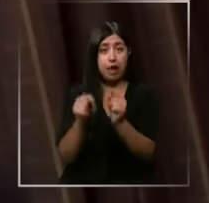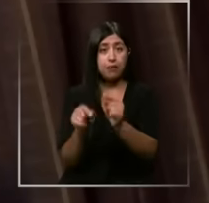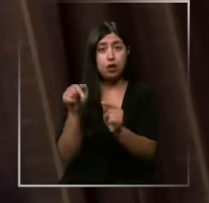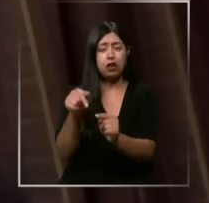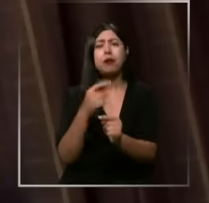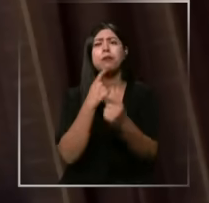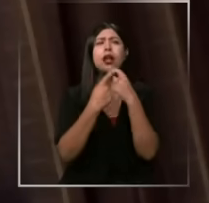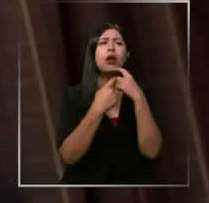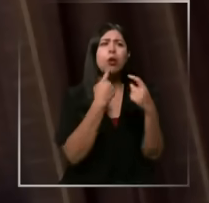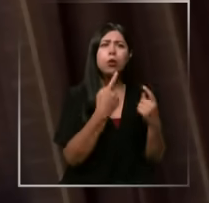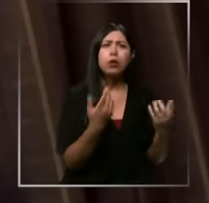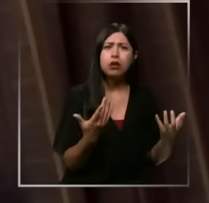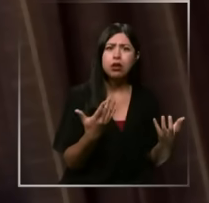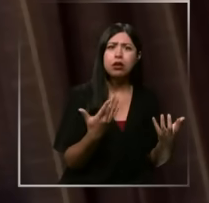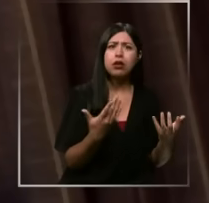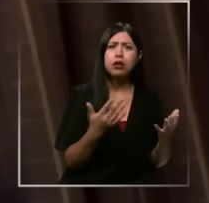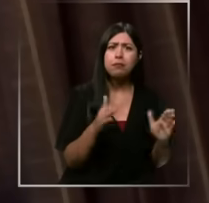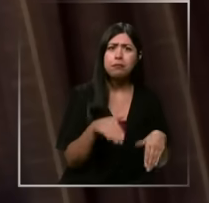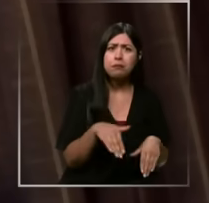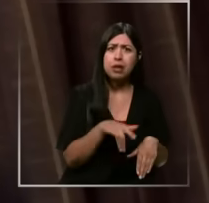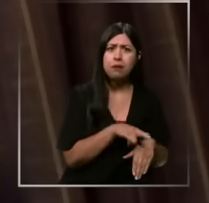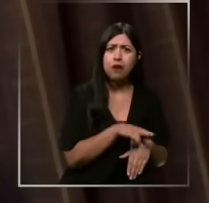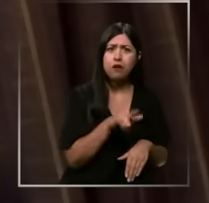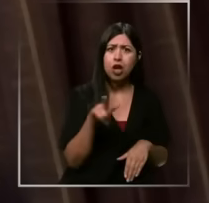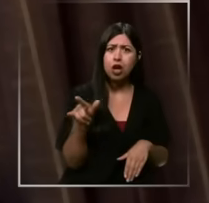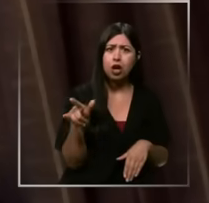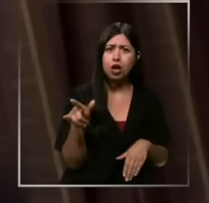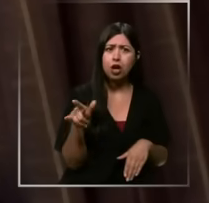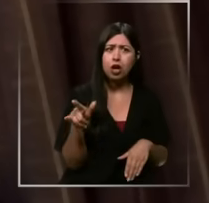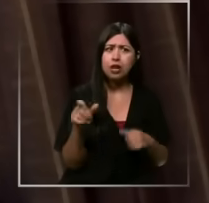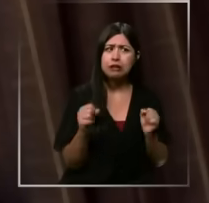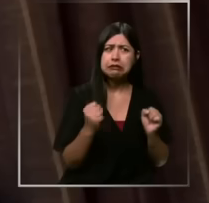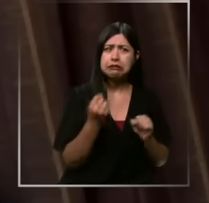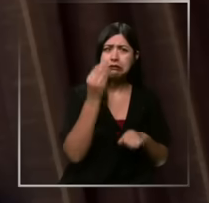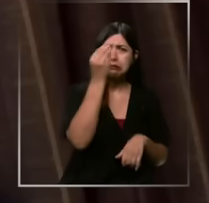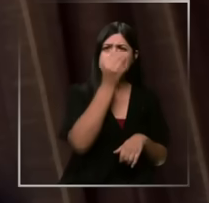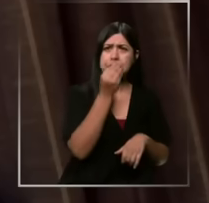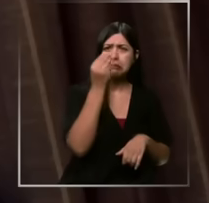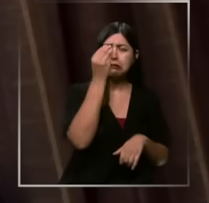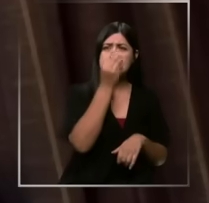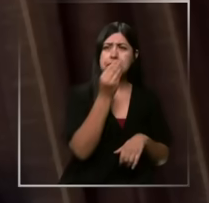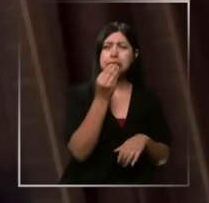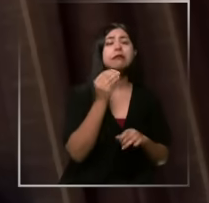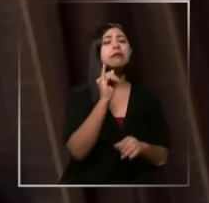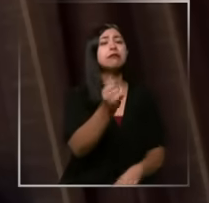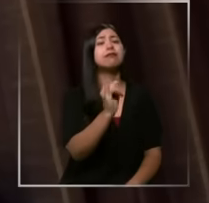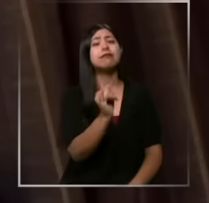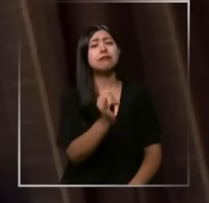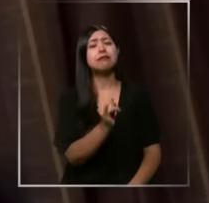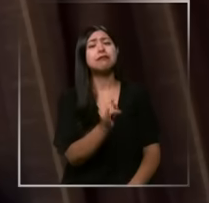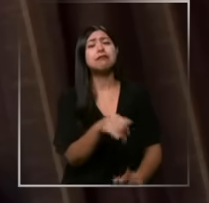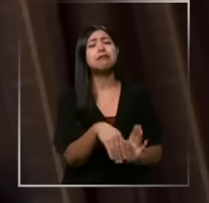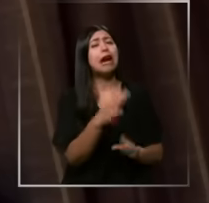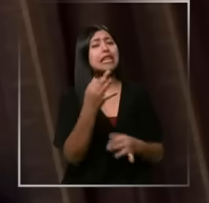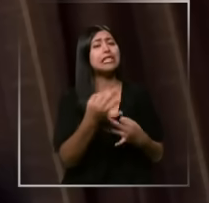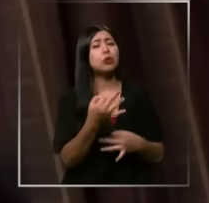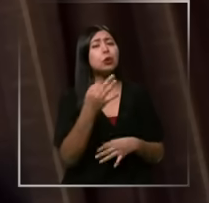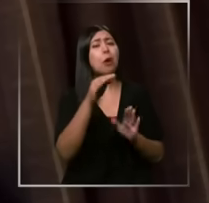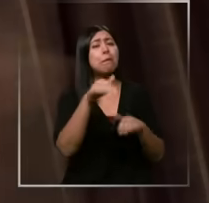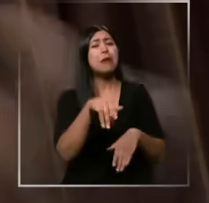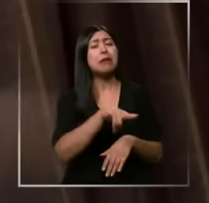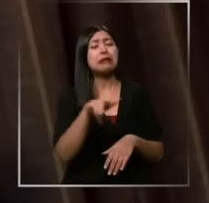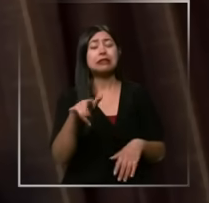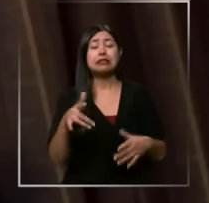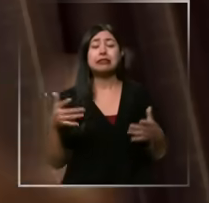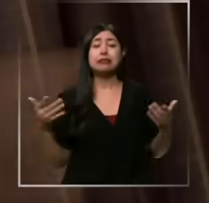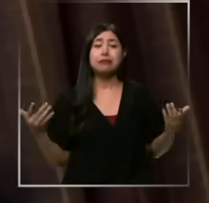preguntamos, así que dijimos, ¿y vamos a tomar el mismo avión? Y lo más probable que sí era el mismo avión. Entonces, cuando